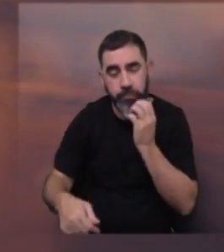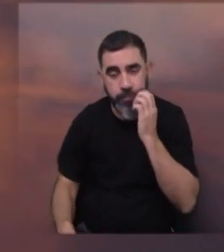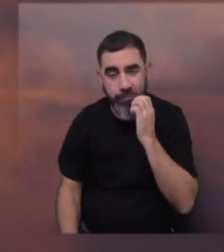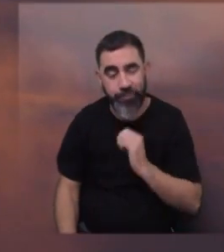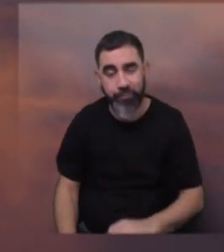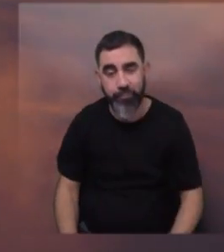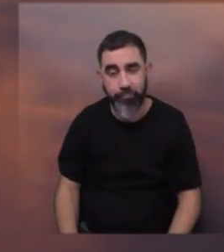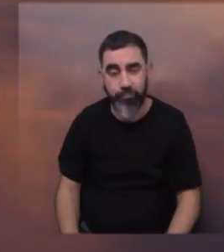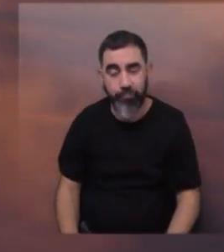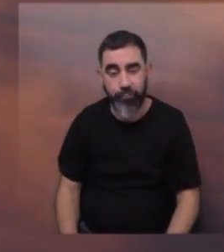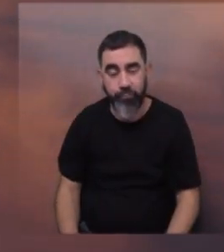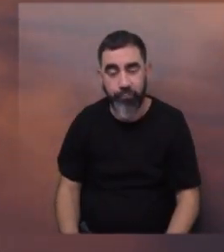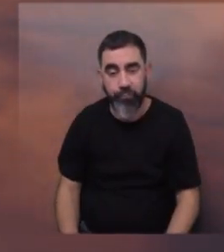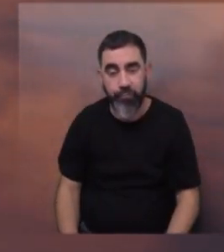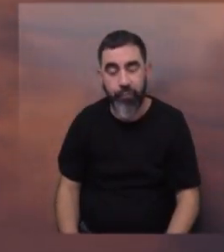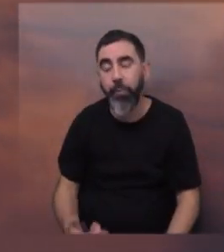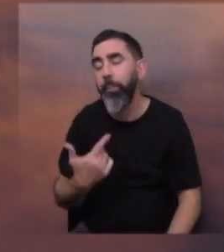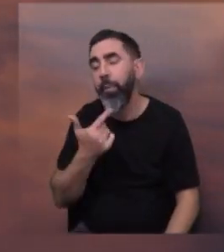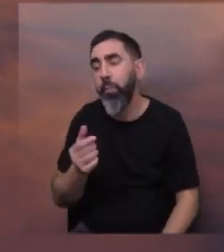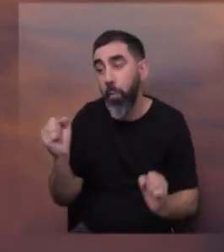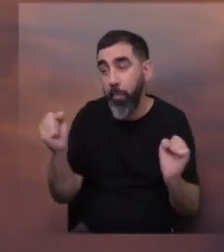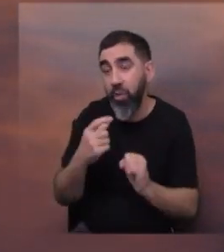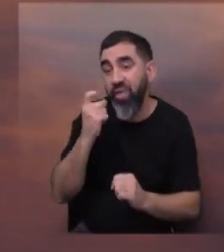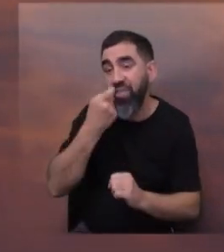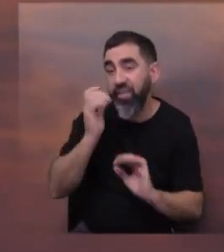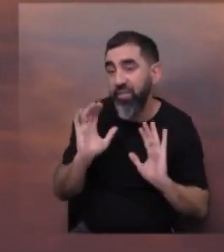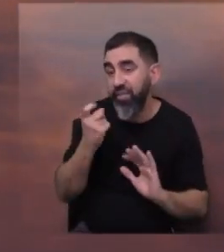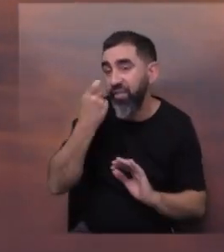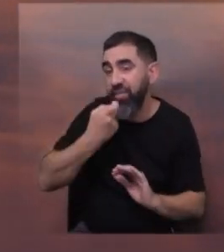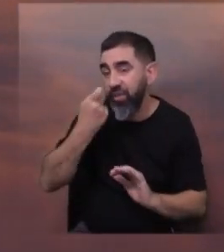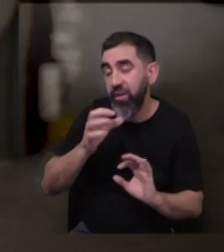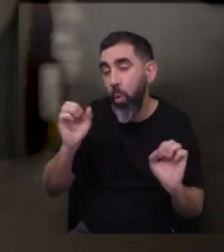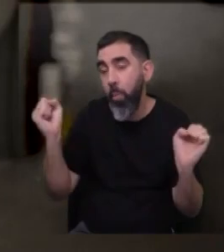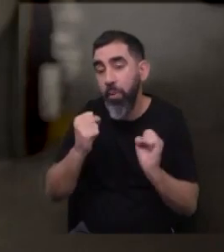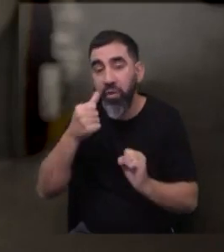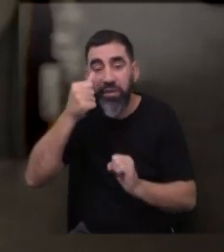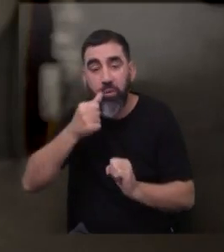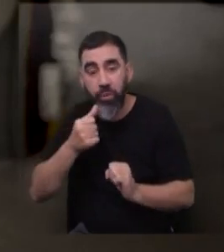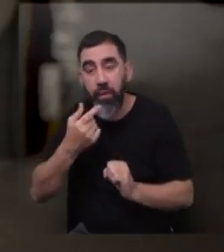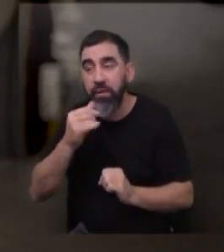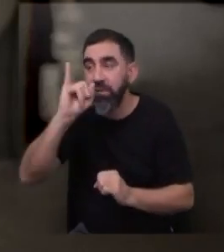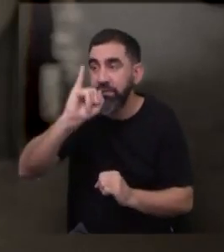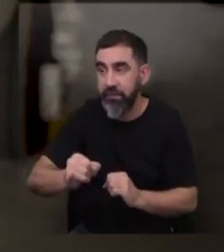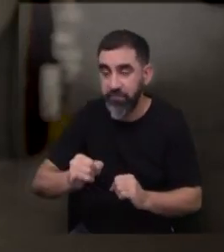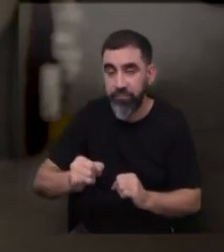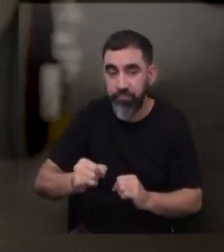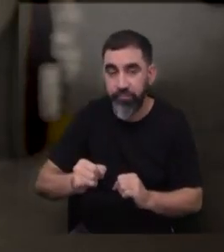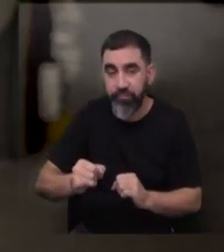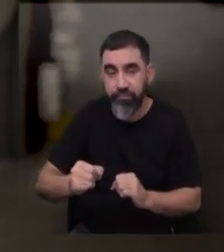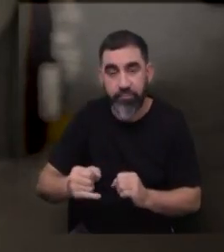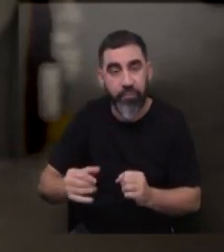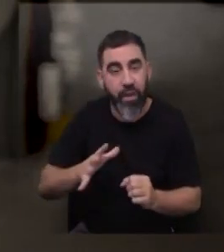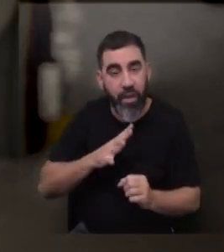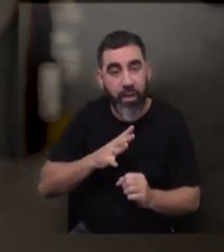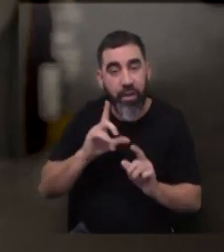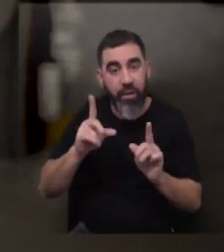me comentan de su vuelo. Por ejemplo, ¿le tenés miedo a ir al dentista? ¿O le tenés miedo a una cirugía? Y en general te dicen que sí. ¿Qué hay en común? Que hay que